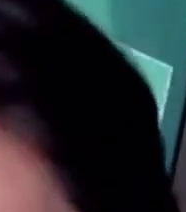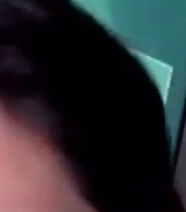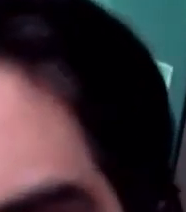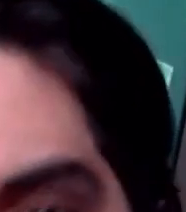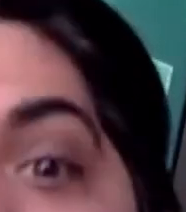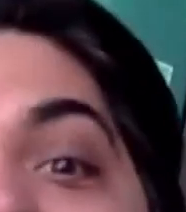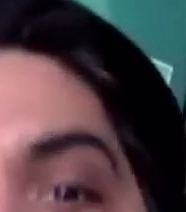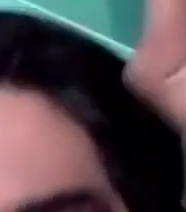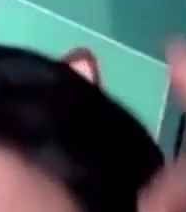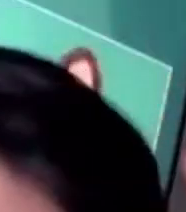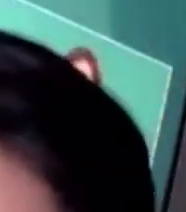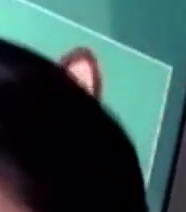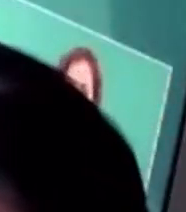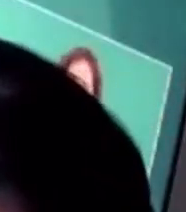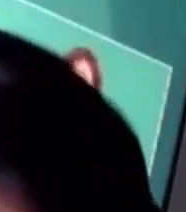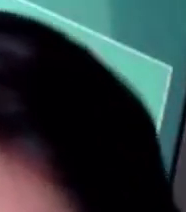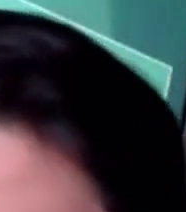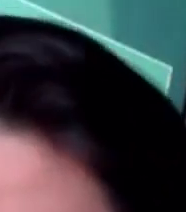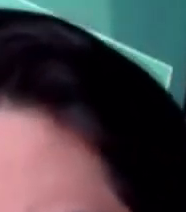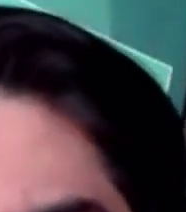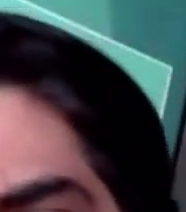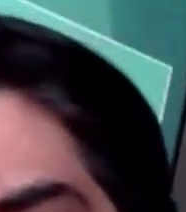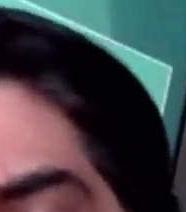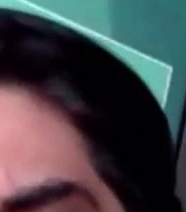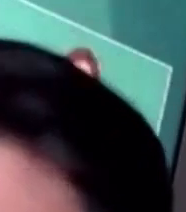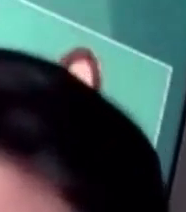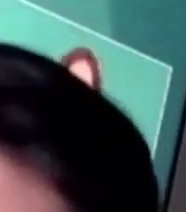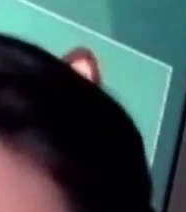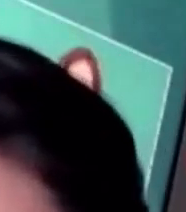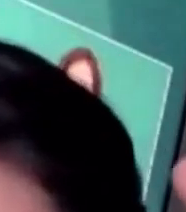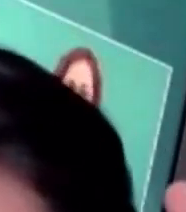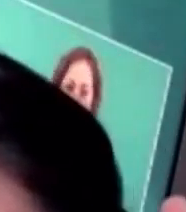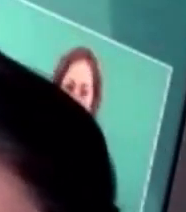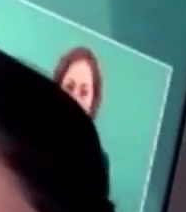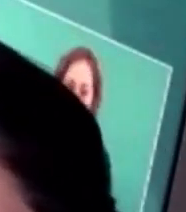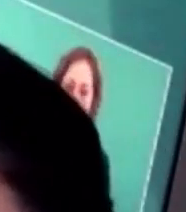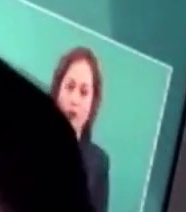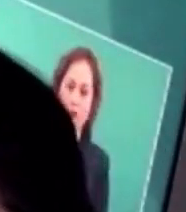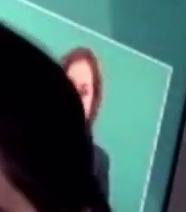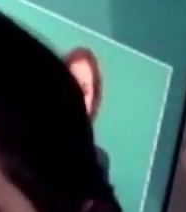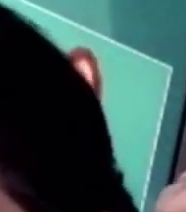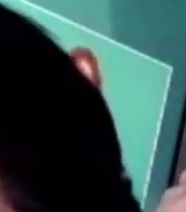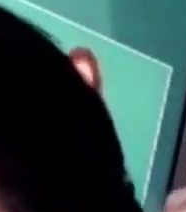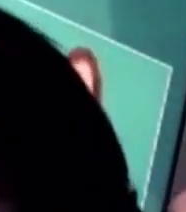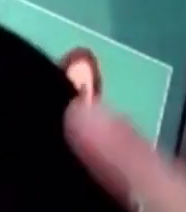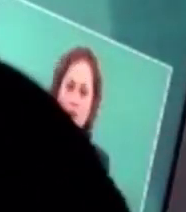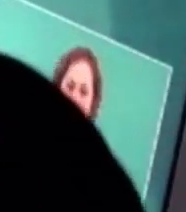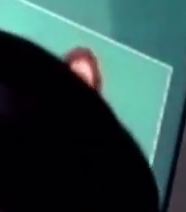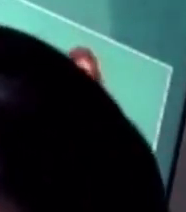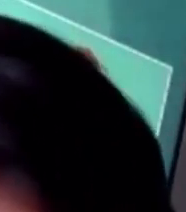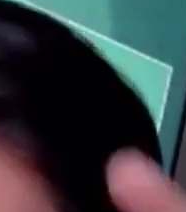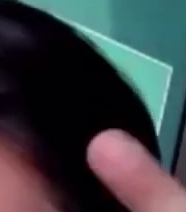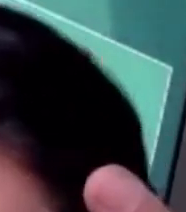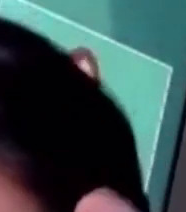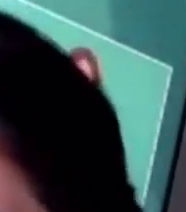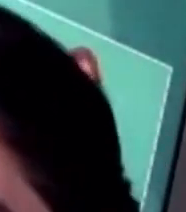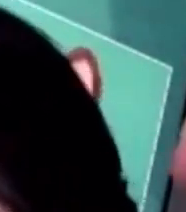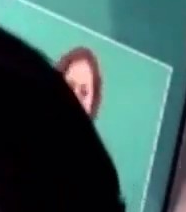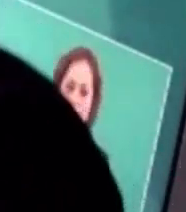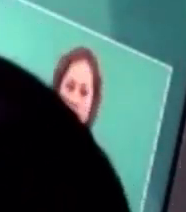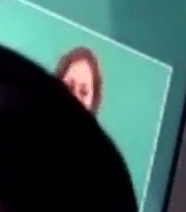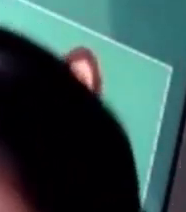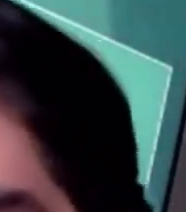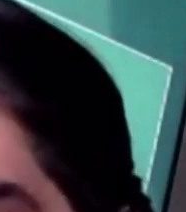nexo causal lógico para actualizar el supuesto del retiro de la candidatura requiere de dos